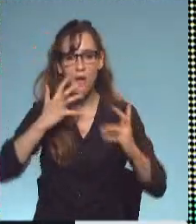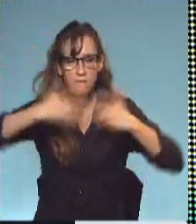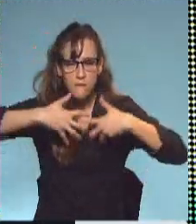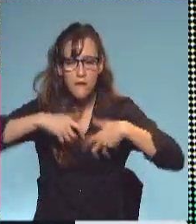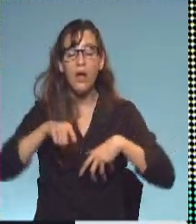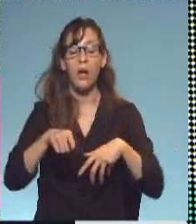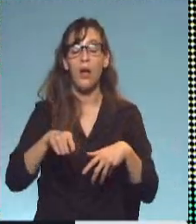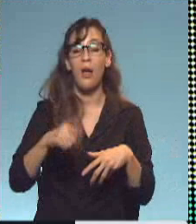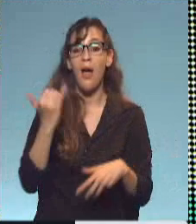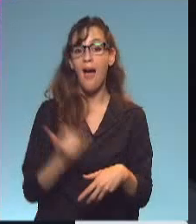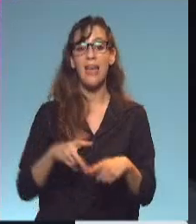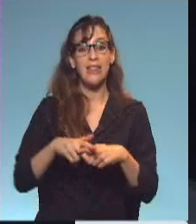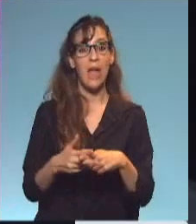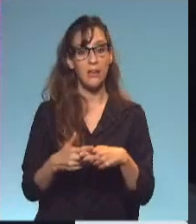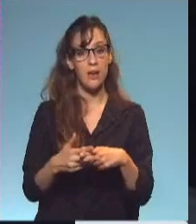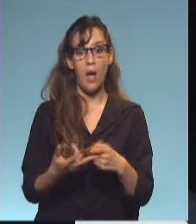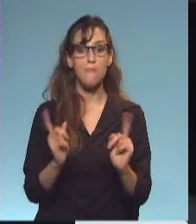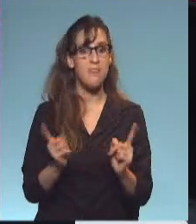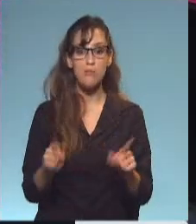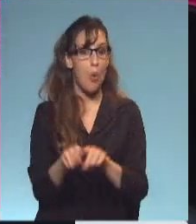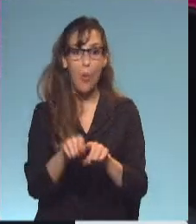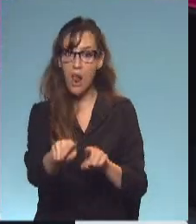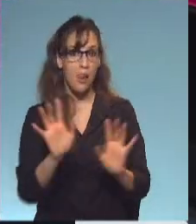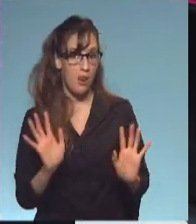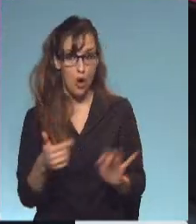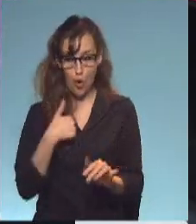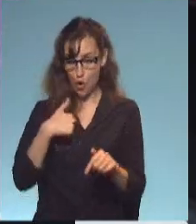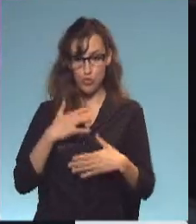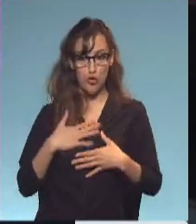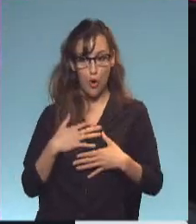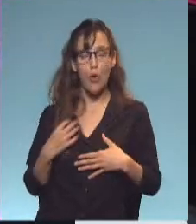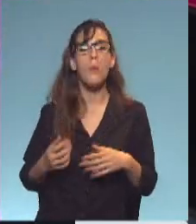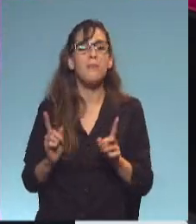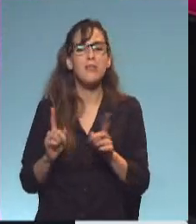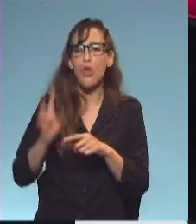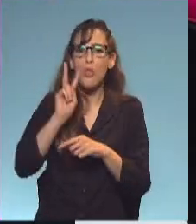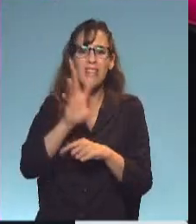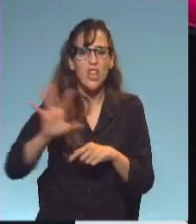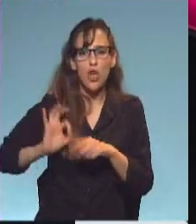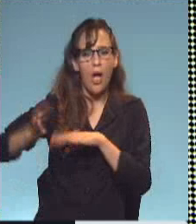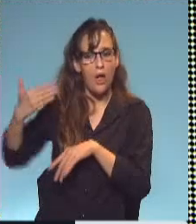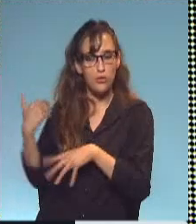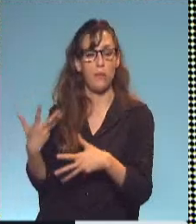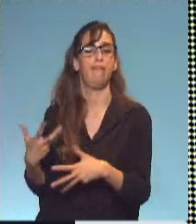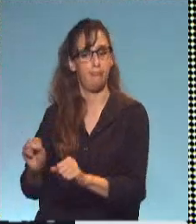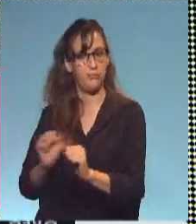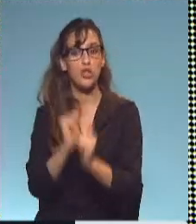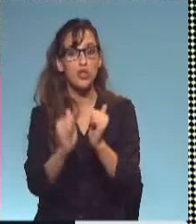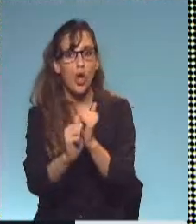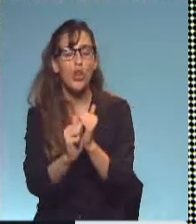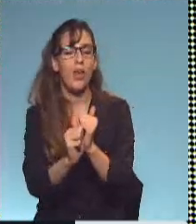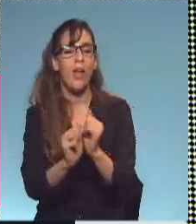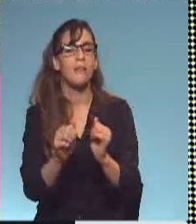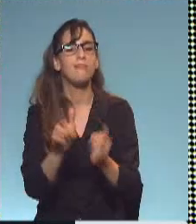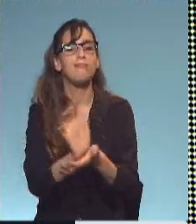y todos utilizan técnicas que utilizan este mismo principio que utilicé yo y que descubrió Simone de Ceos hace 2.500 años. La historia es muy clara y tiene fecha de